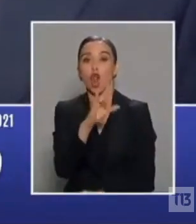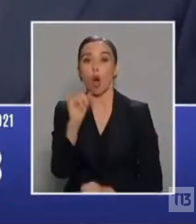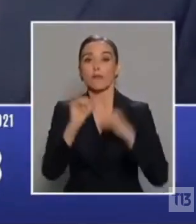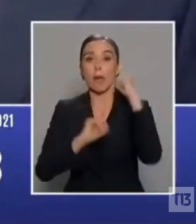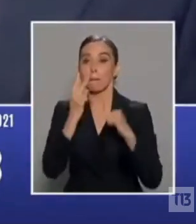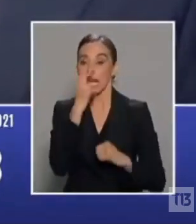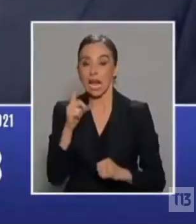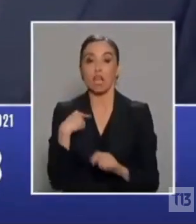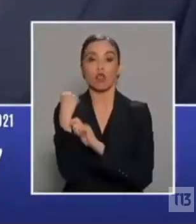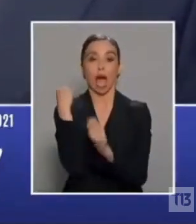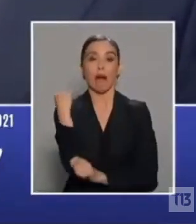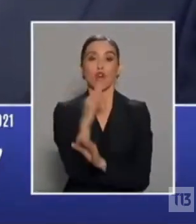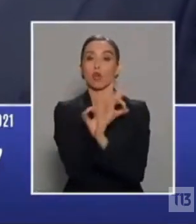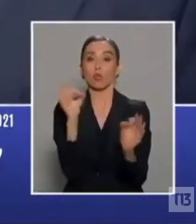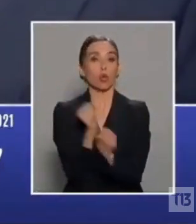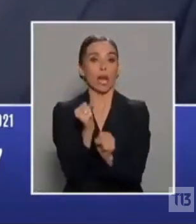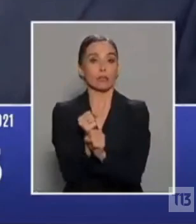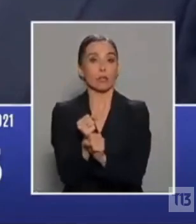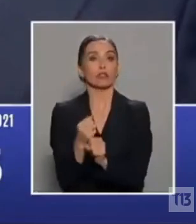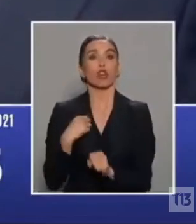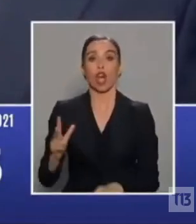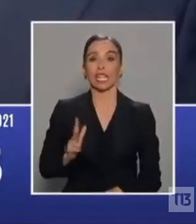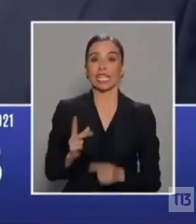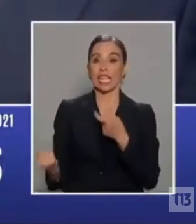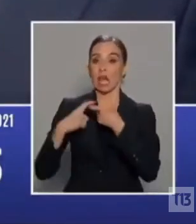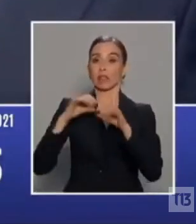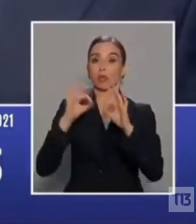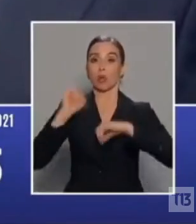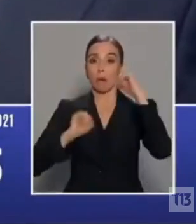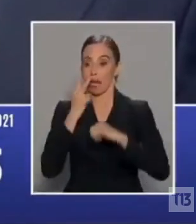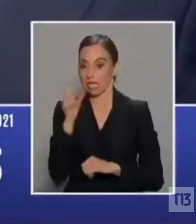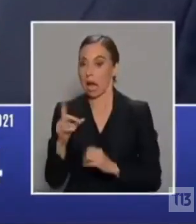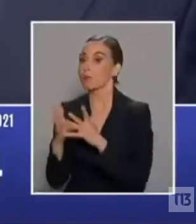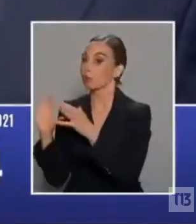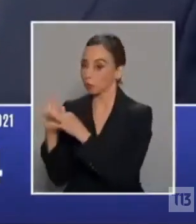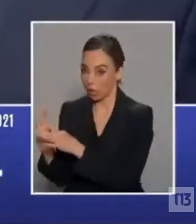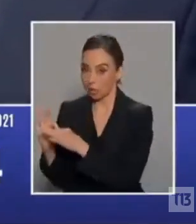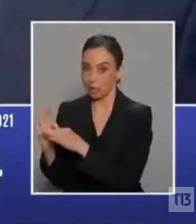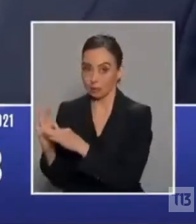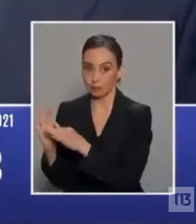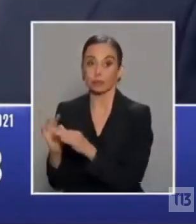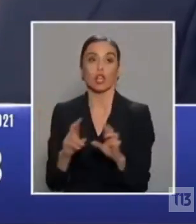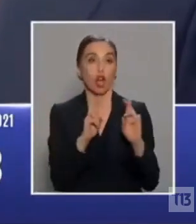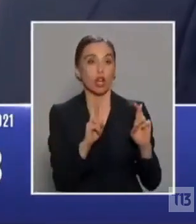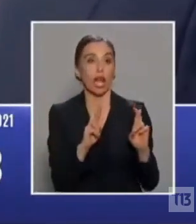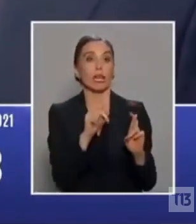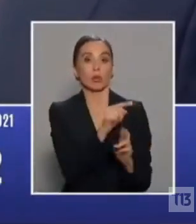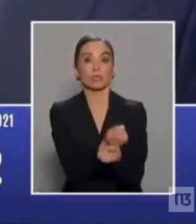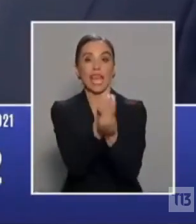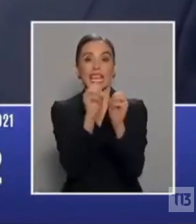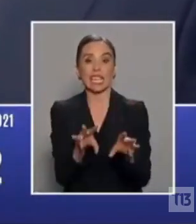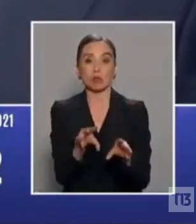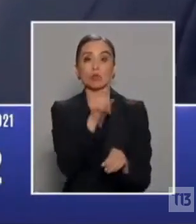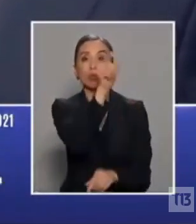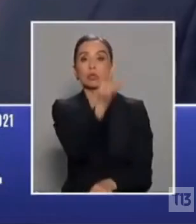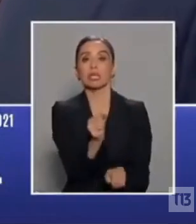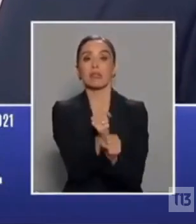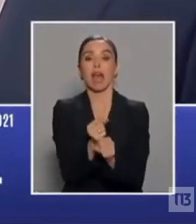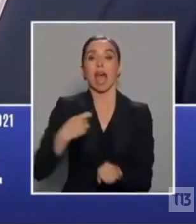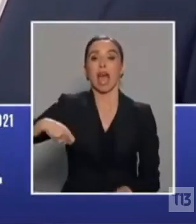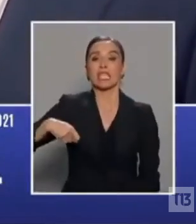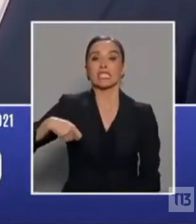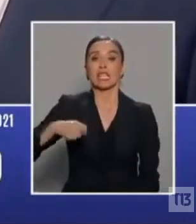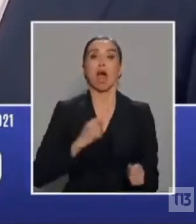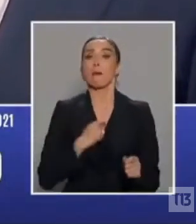sido abogado, no he trabajado nunca, no he tenido como cliente ninguna empresa del gas. Si eso, eso muchas gracias. Pero ojalá renunciara a su dieta, senadora. Creo no, que porque les... ese es